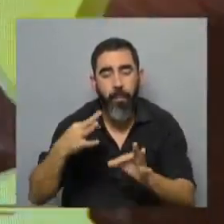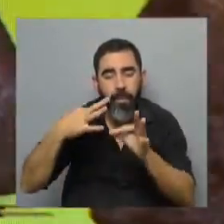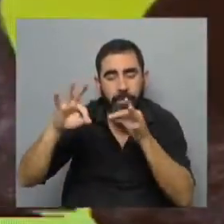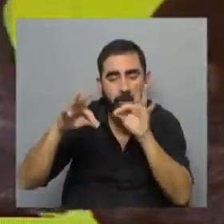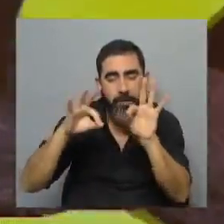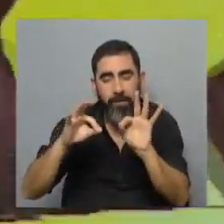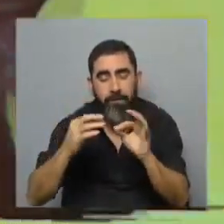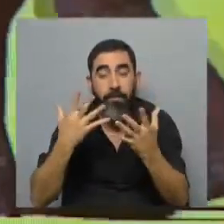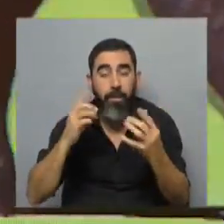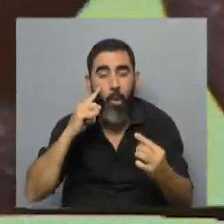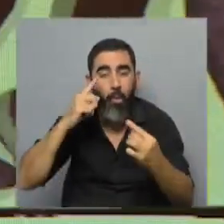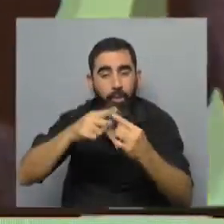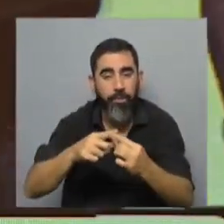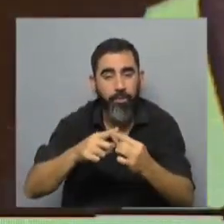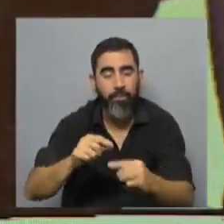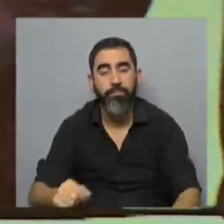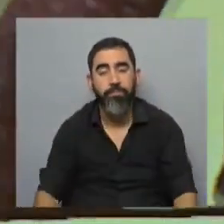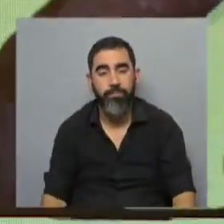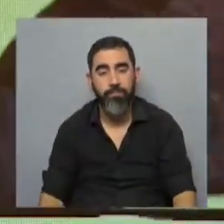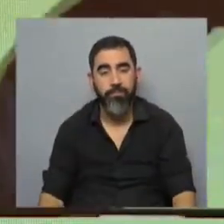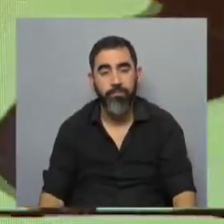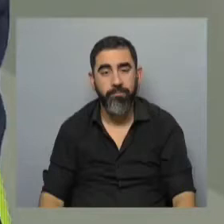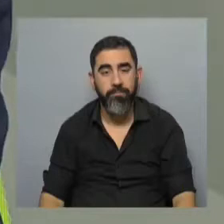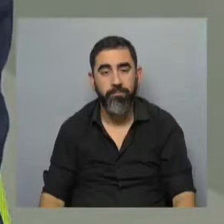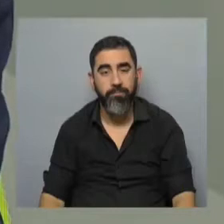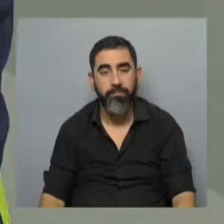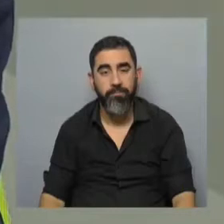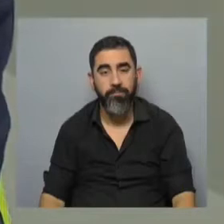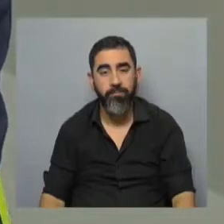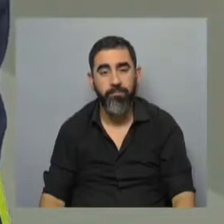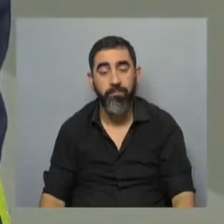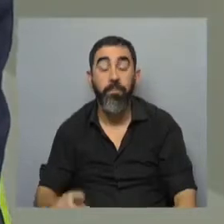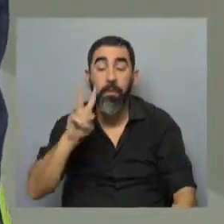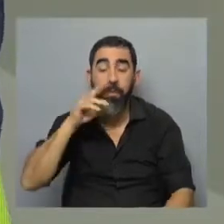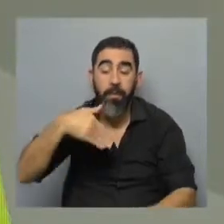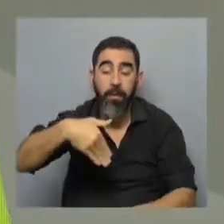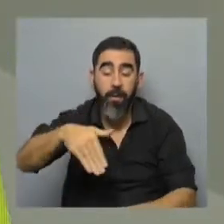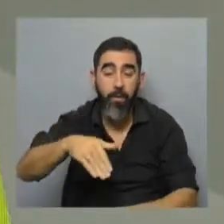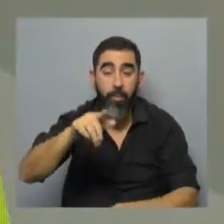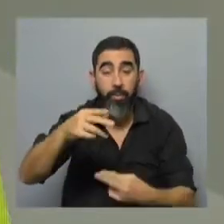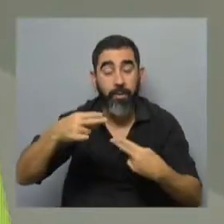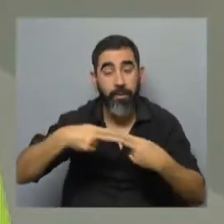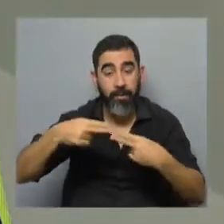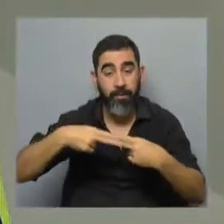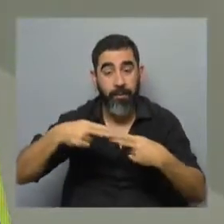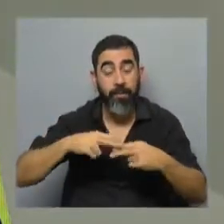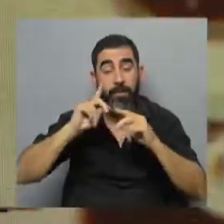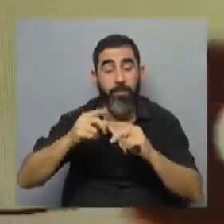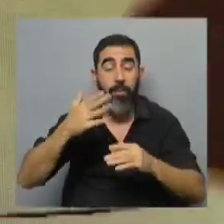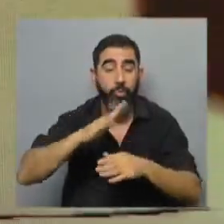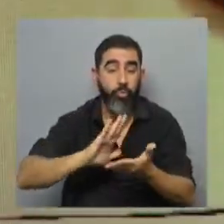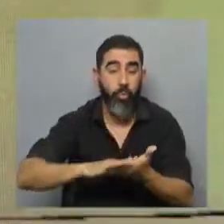posible que le haya podido dar a una escultura hasta ahora. Excelente. La veremos, por un lado, en tus redes sociales y también en Sobre